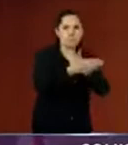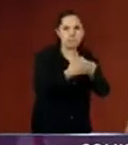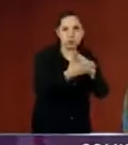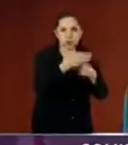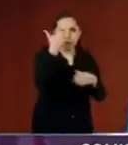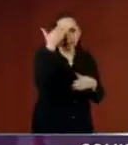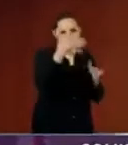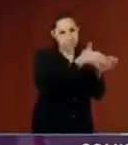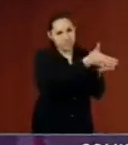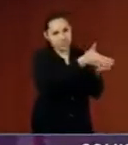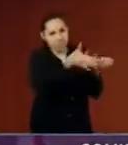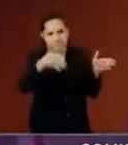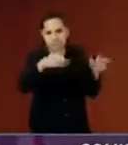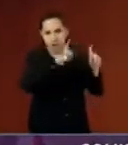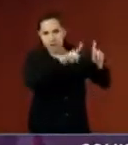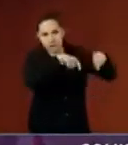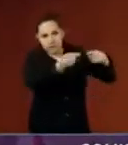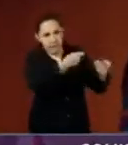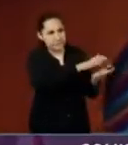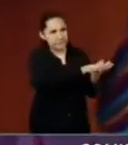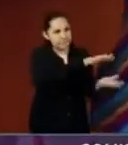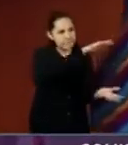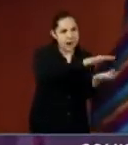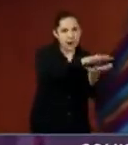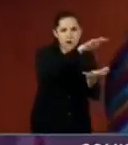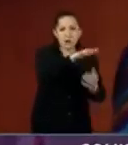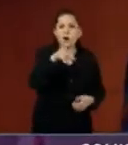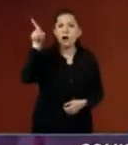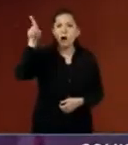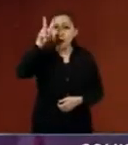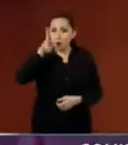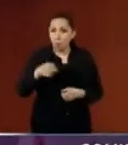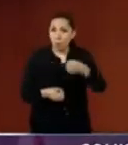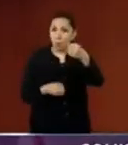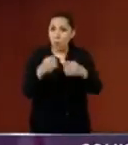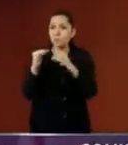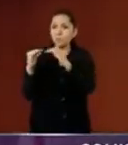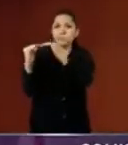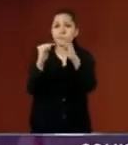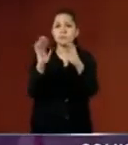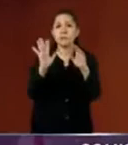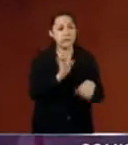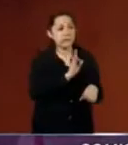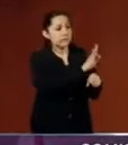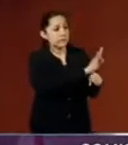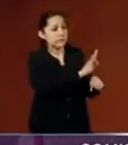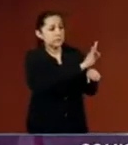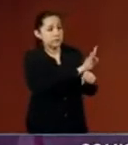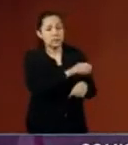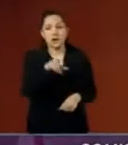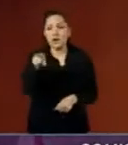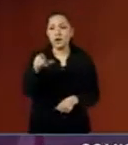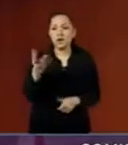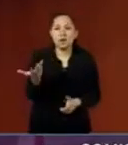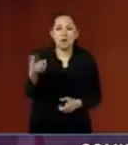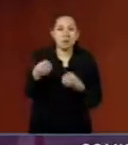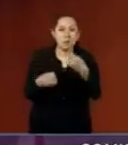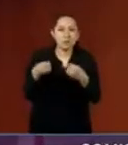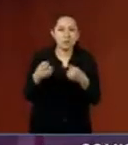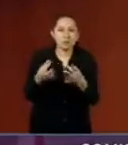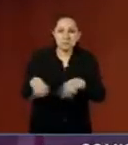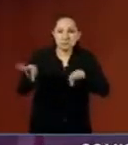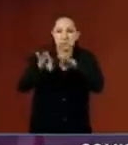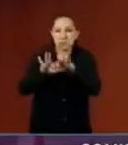hacer justicia selectiva y utilizar esa plataforma para darle show en medio de